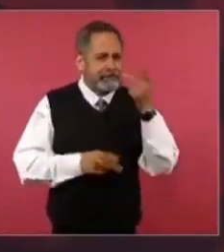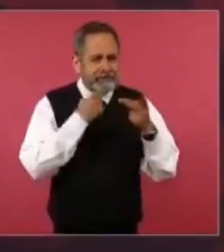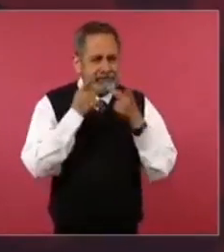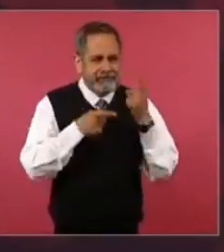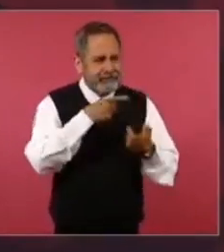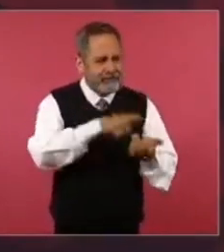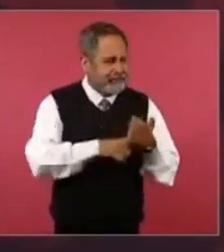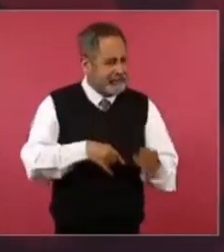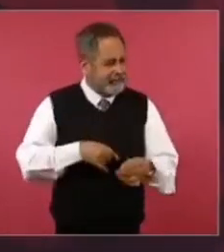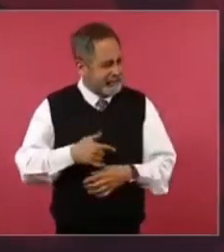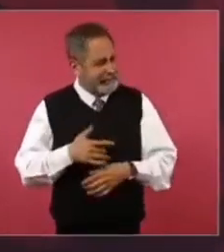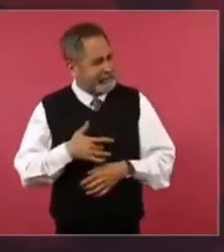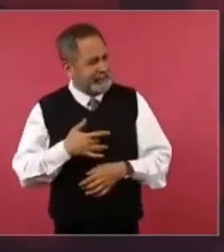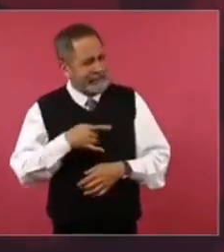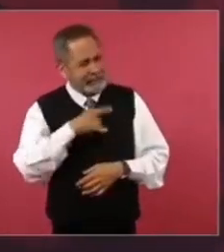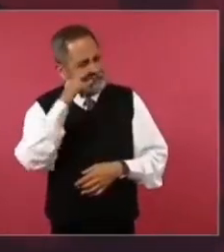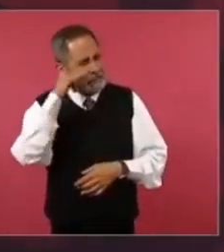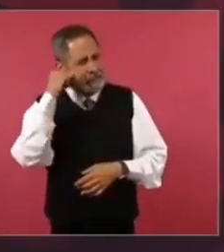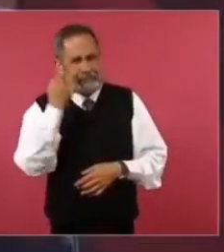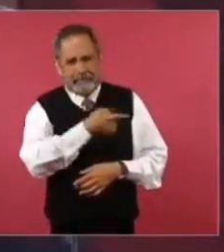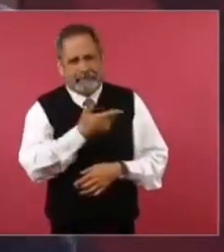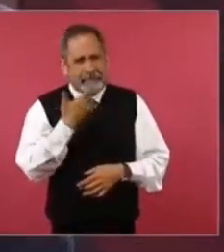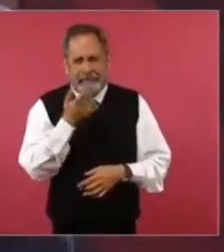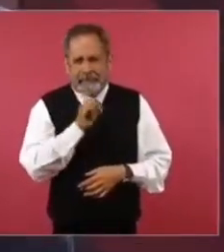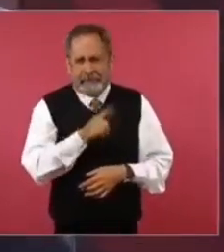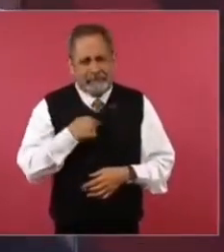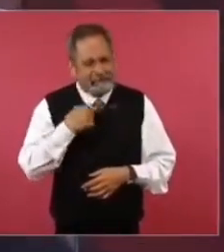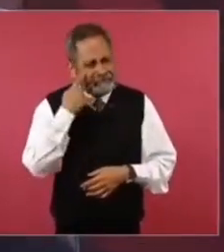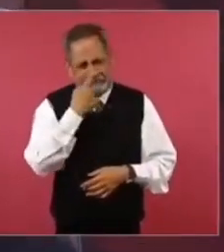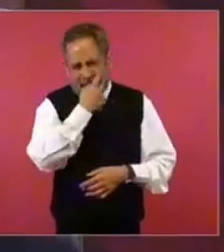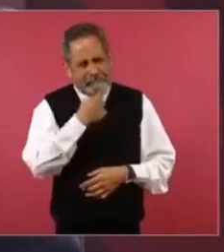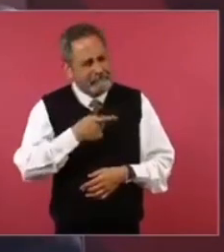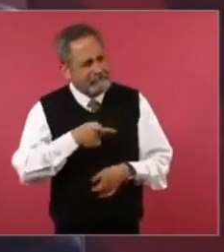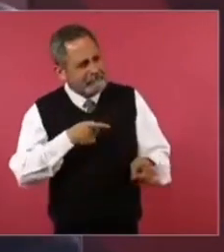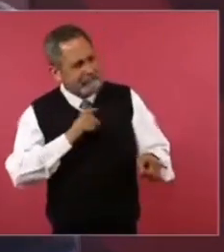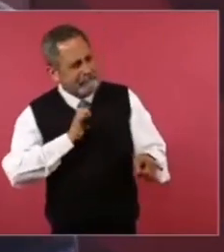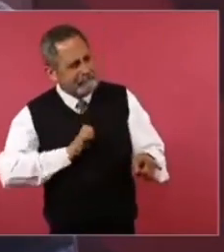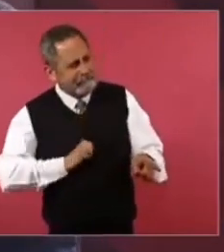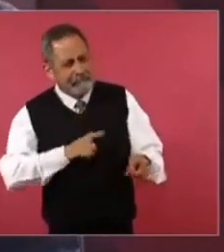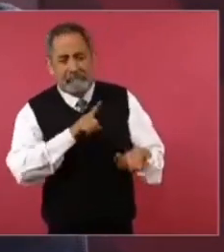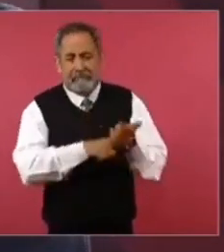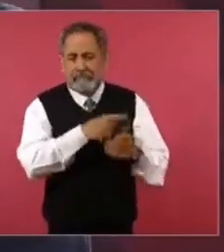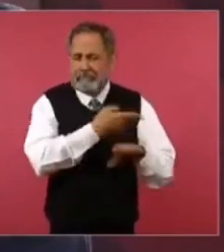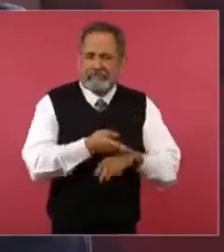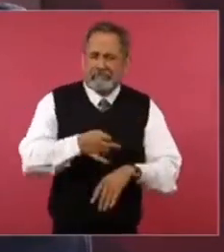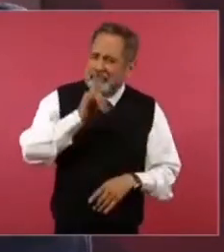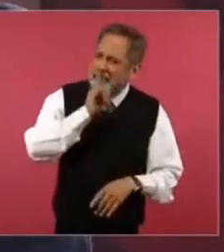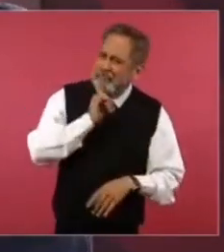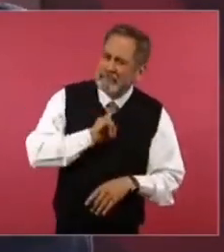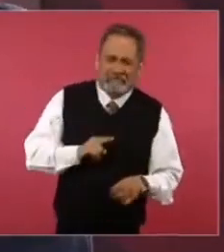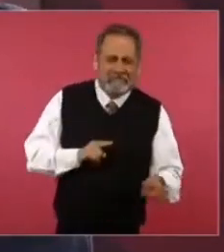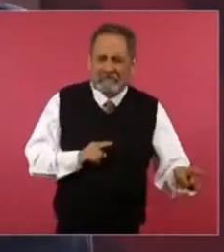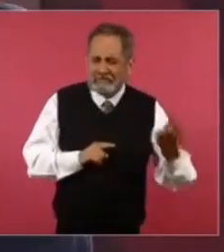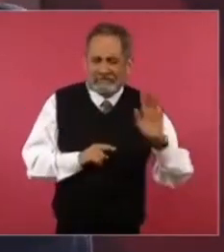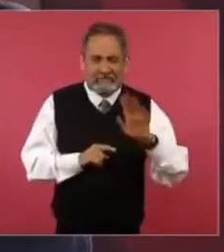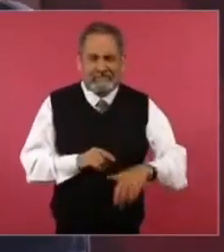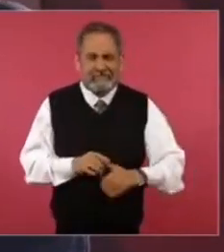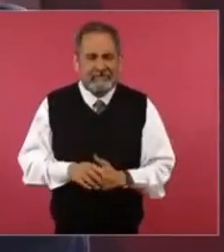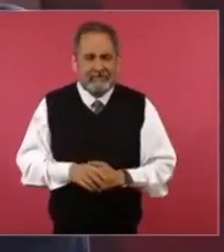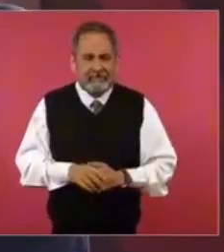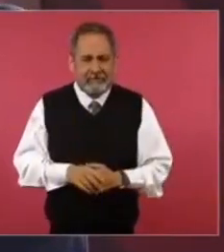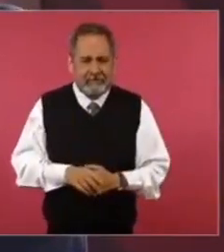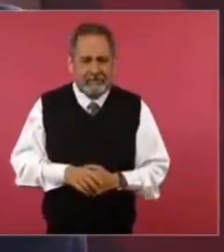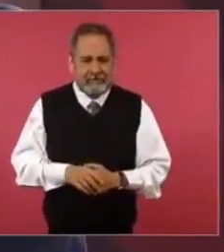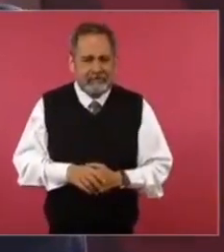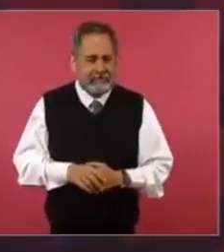mal gusto, pero no solo de mal gusto, es una gran mentira, ¿sí? Porque